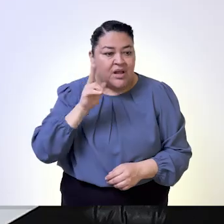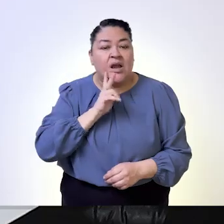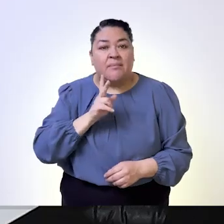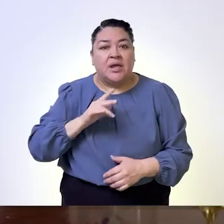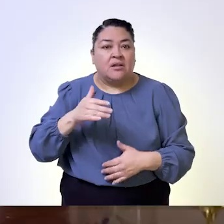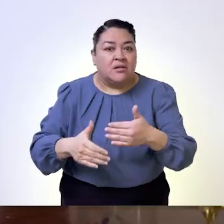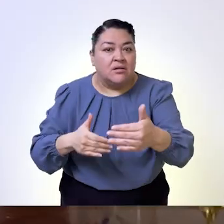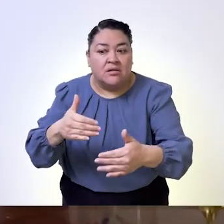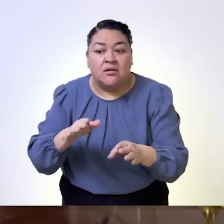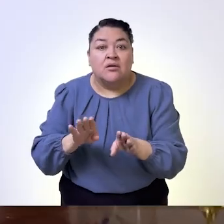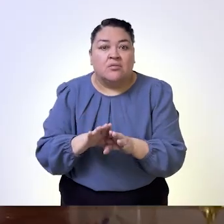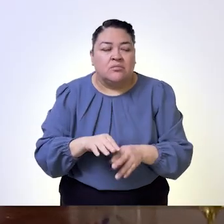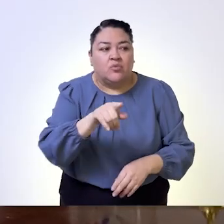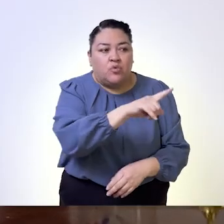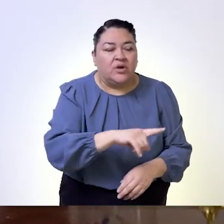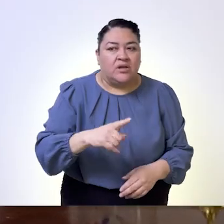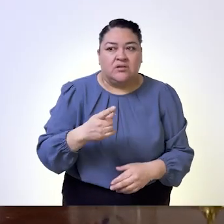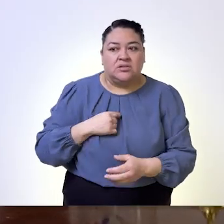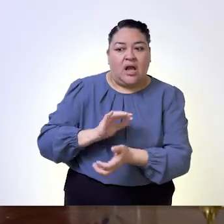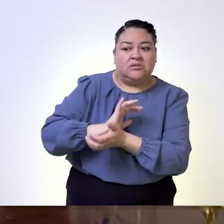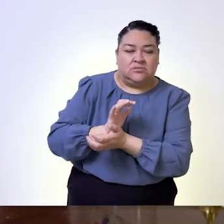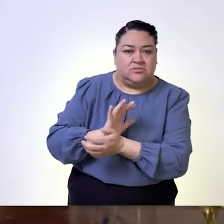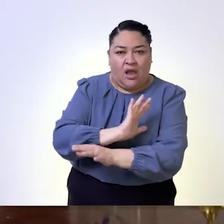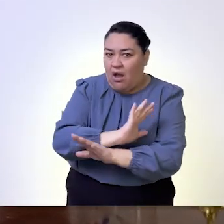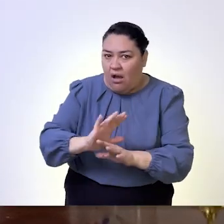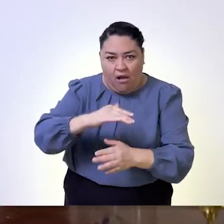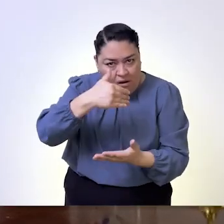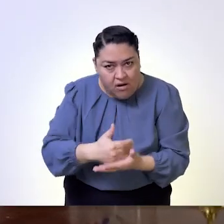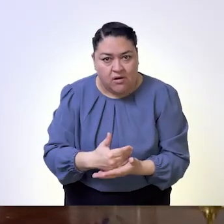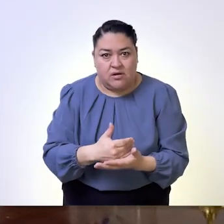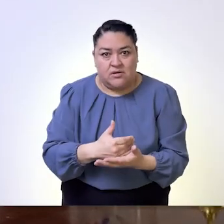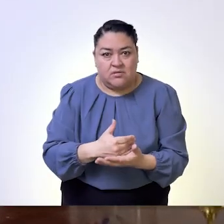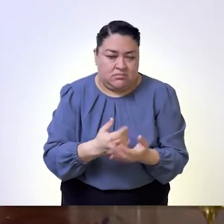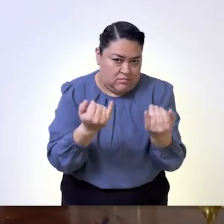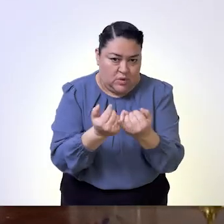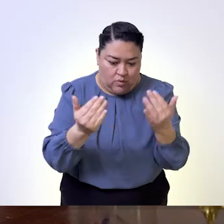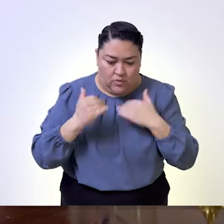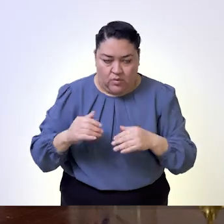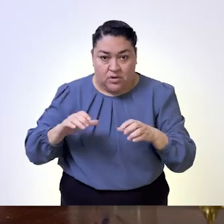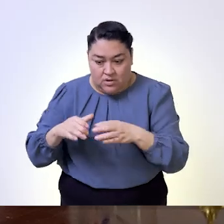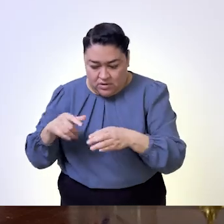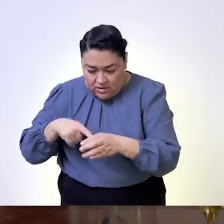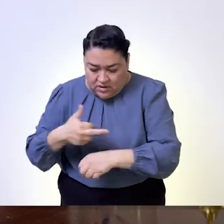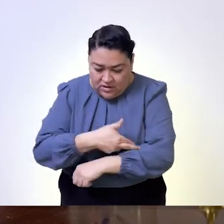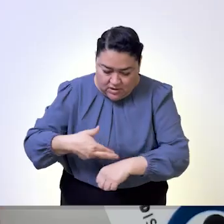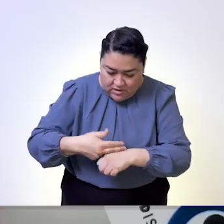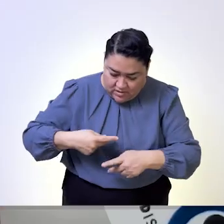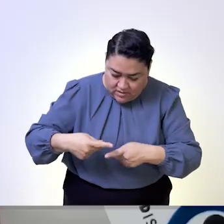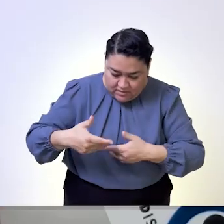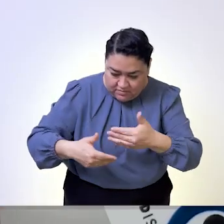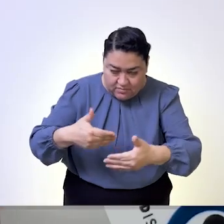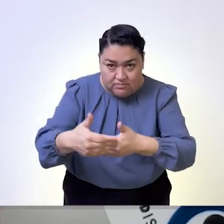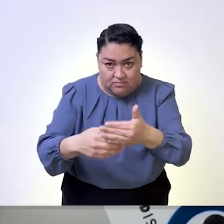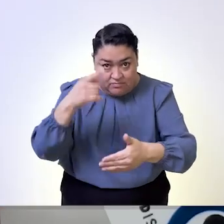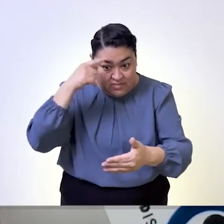posibilidad justo para que se inhiban este tipo de conductas. Eso aunado a que nuestro procedimiento se